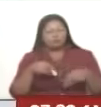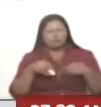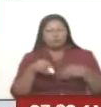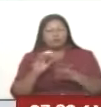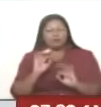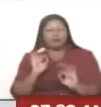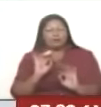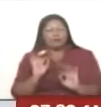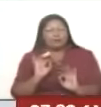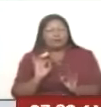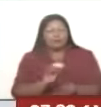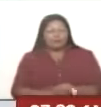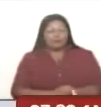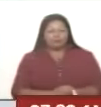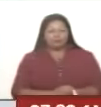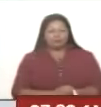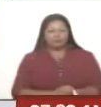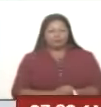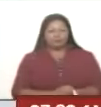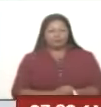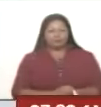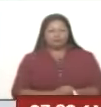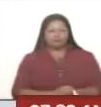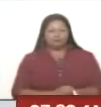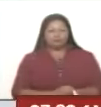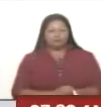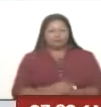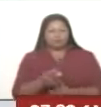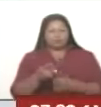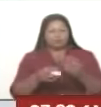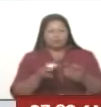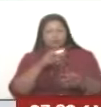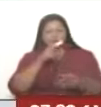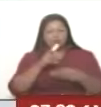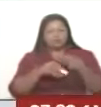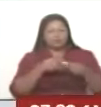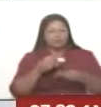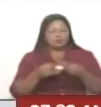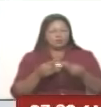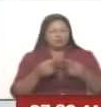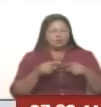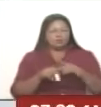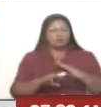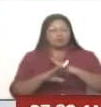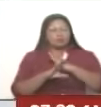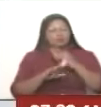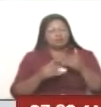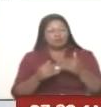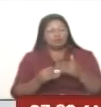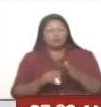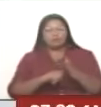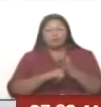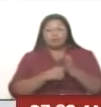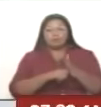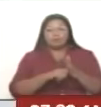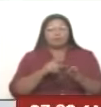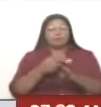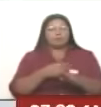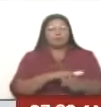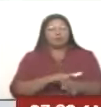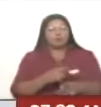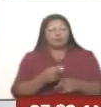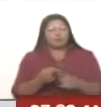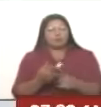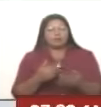tuerca de ese andamiaje terrible que son las sanciones, sino que la hubiesen presionado más. Pero como ellos han tenido